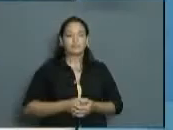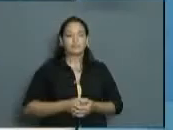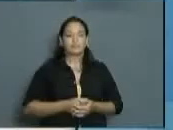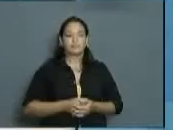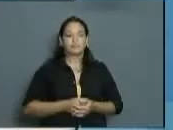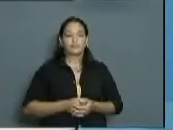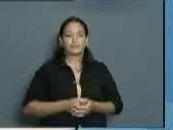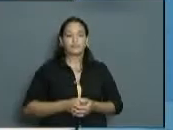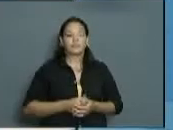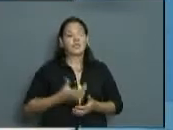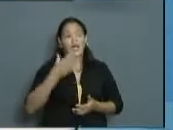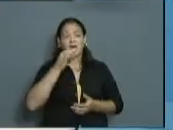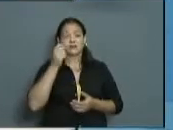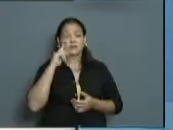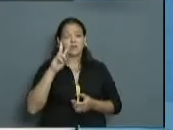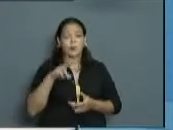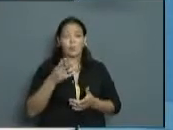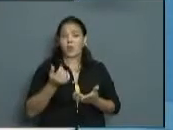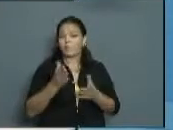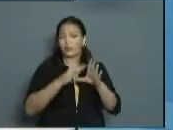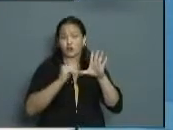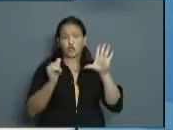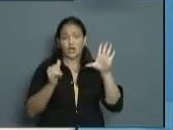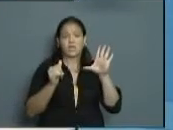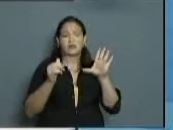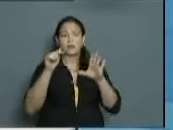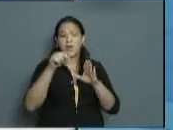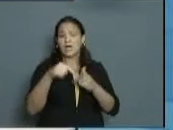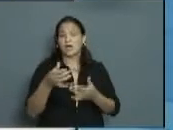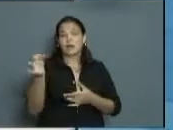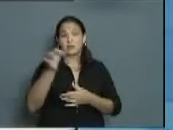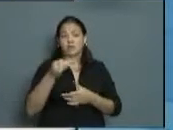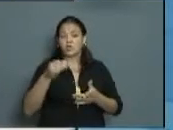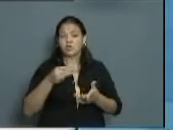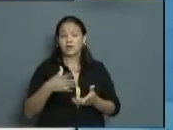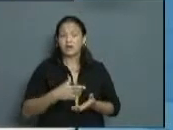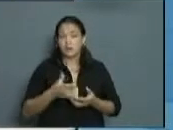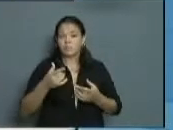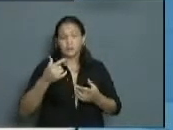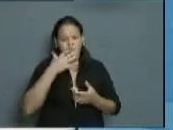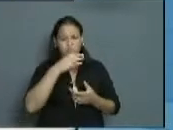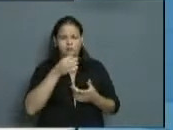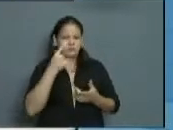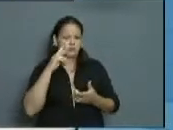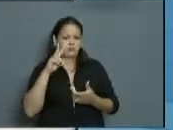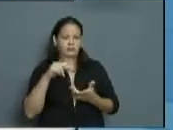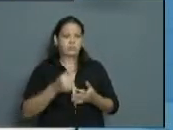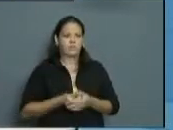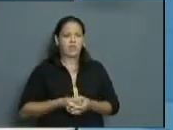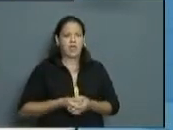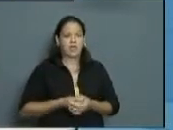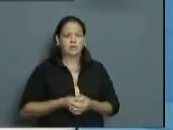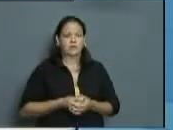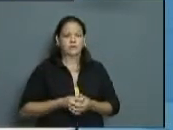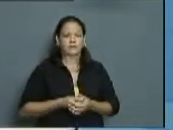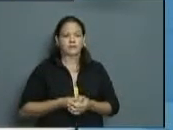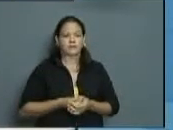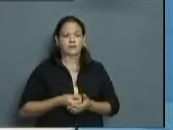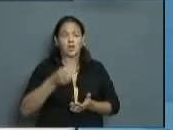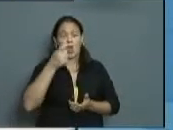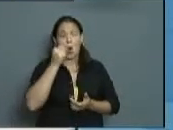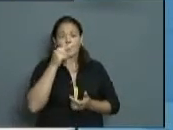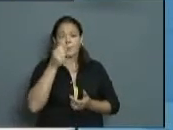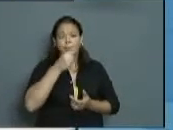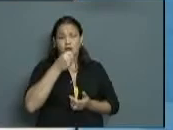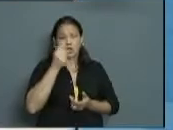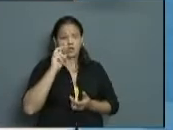Y nos vamos hacia la Villa Blanca porque los ibareños siguen dando muestra de solidaridad en medio del enfrentamiento a la COVID-19. El periodista Alfredo Claro